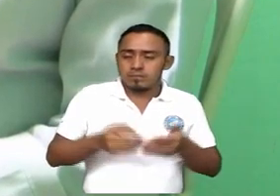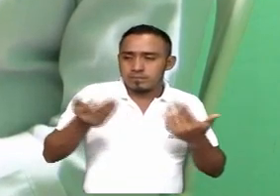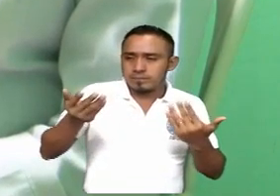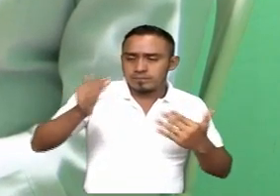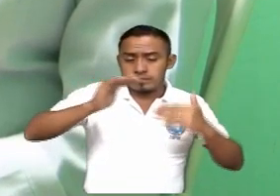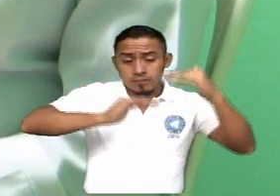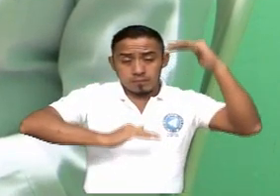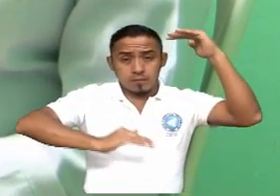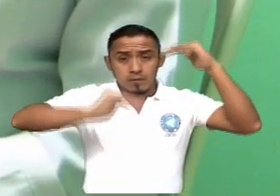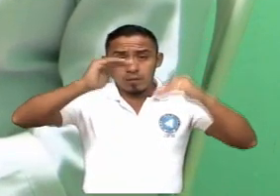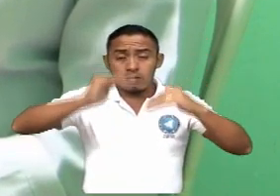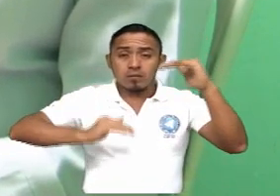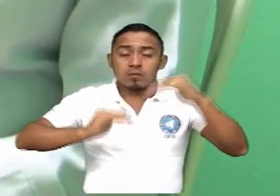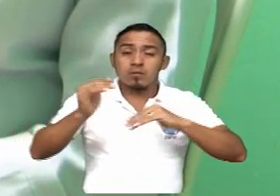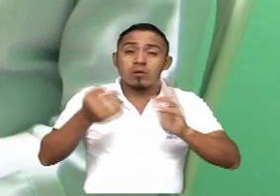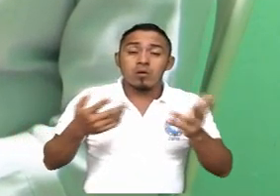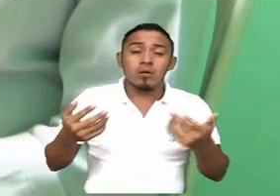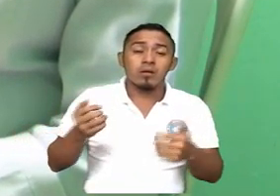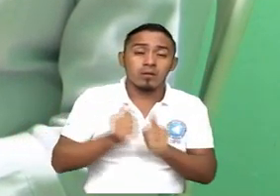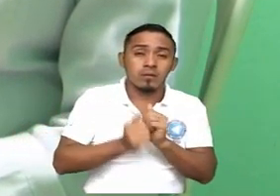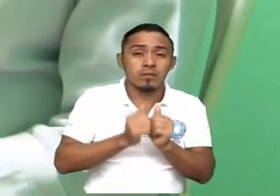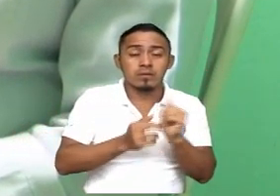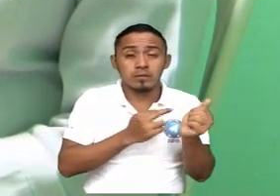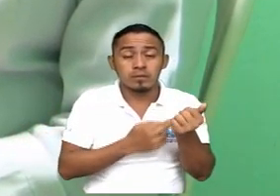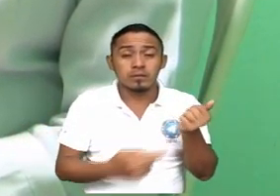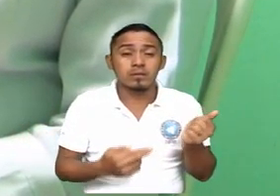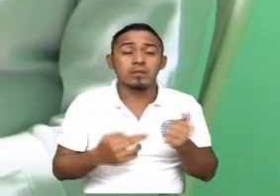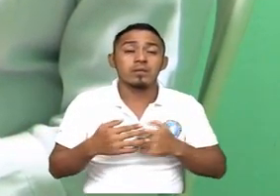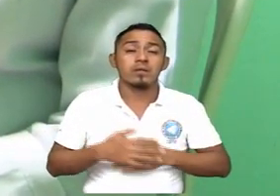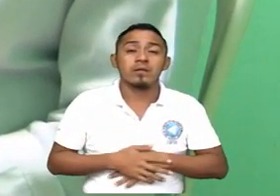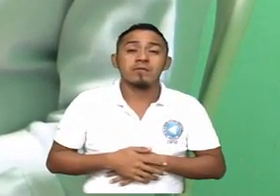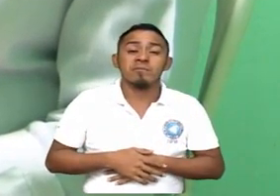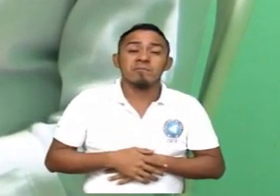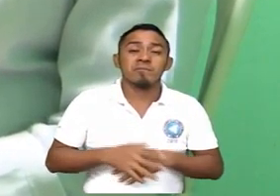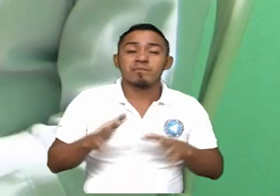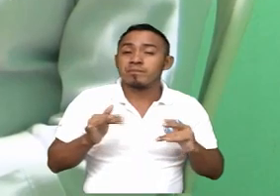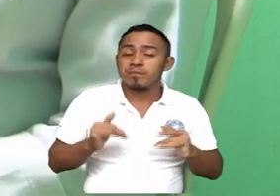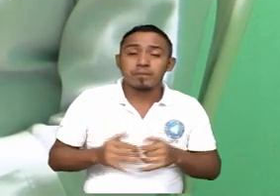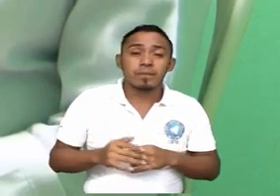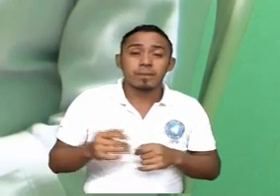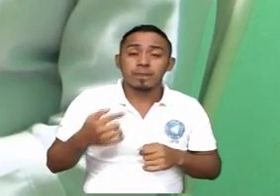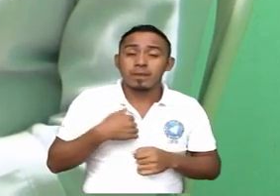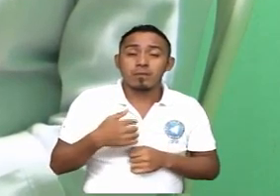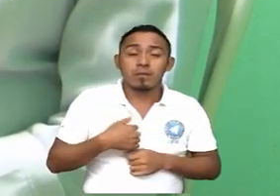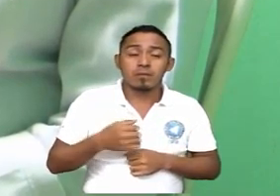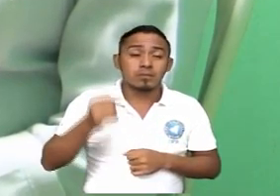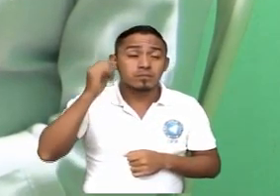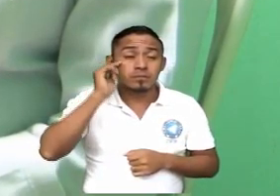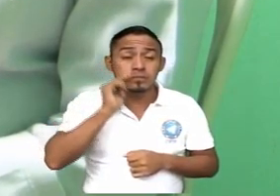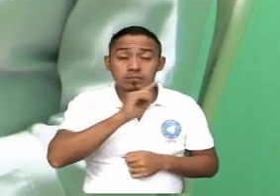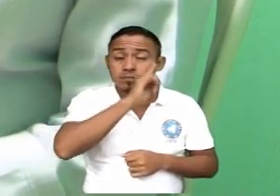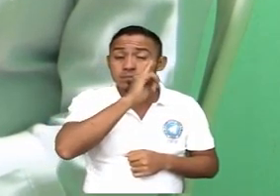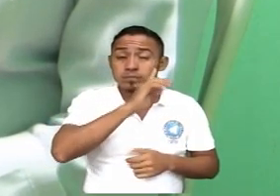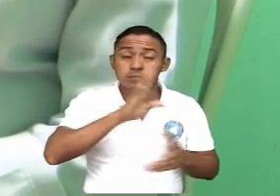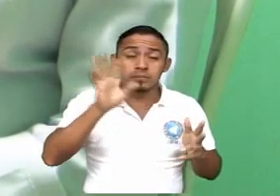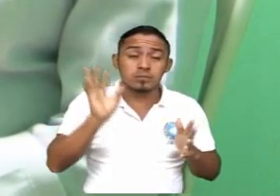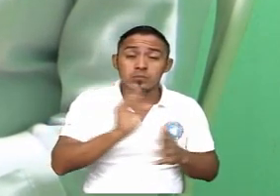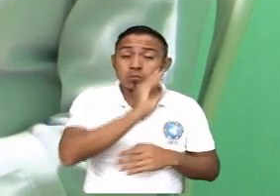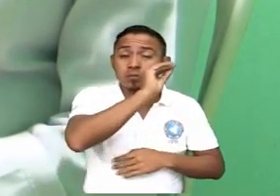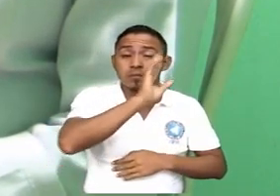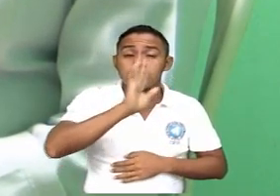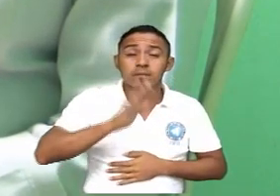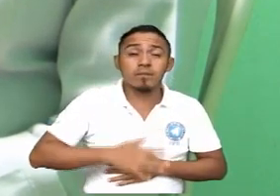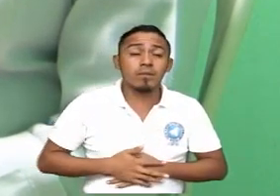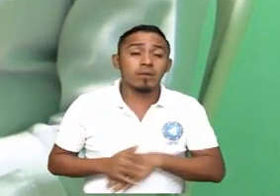alteraciones en su irrigación, entonces estos pacientes simultáneamente el mismo riego sanguíneo, entonces se afectan los dos ojos.